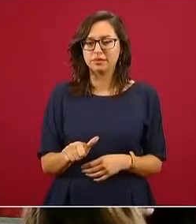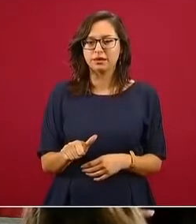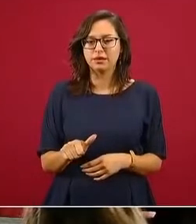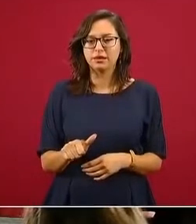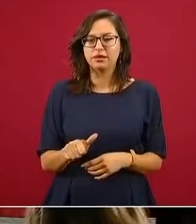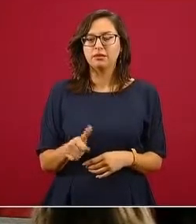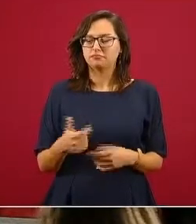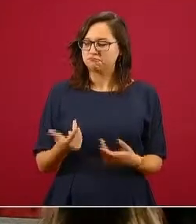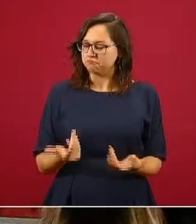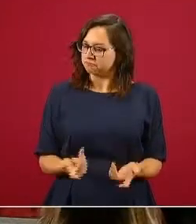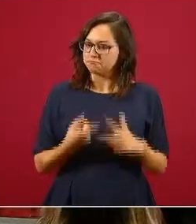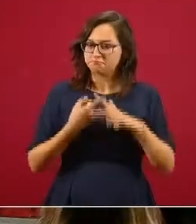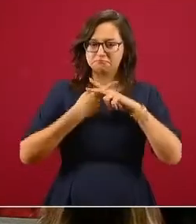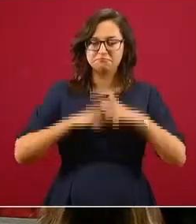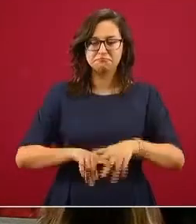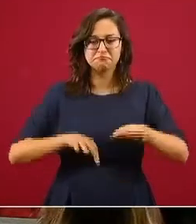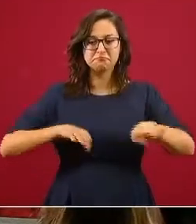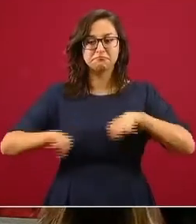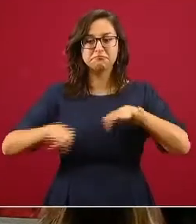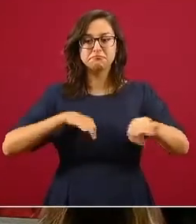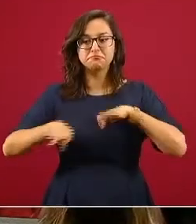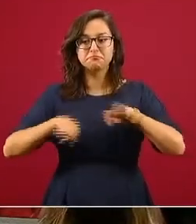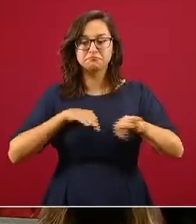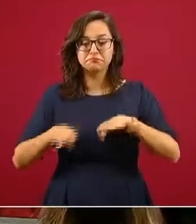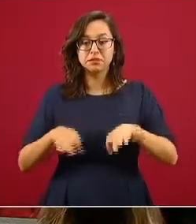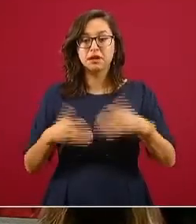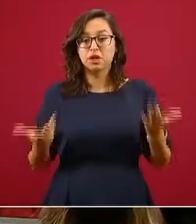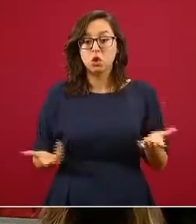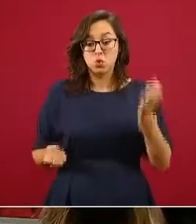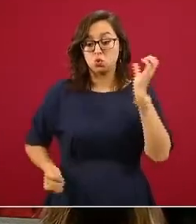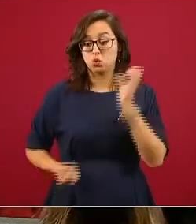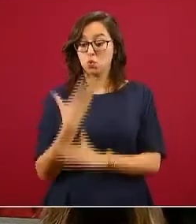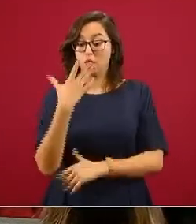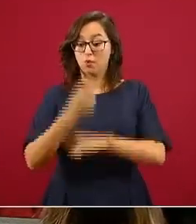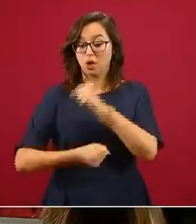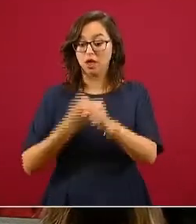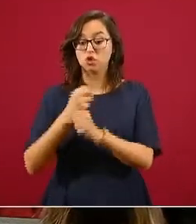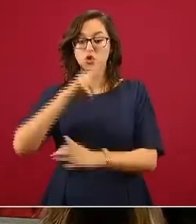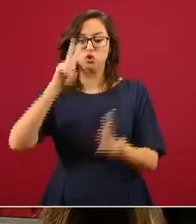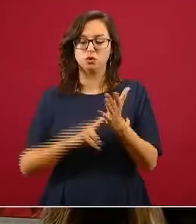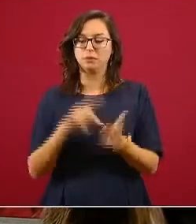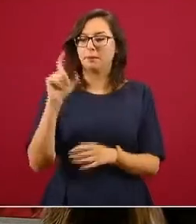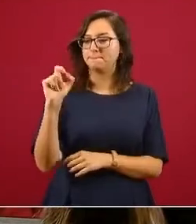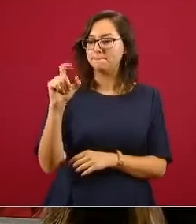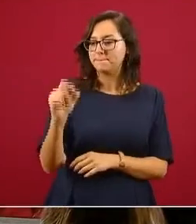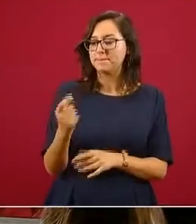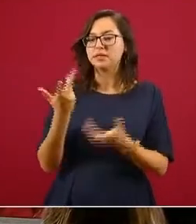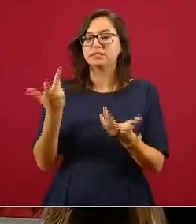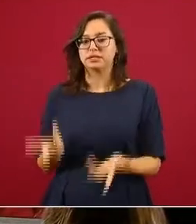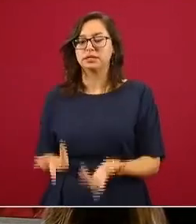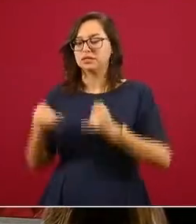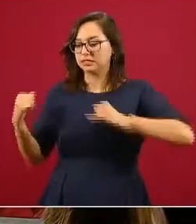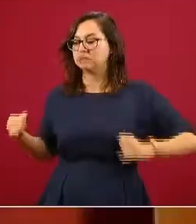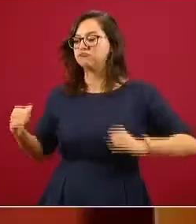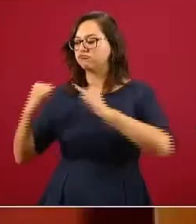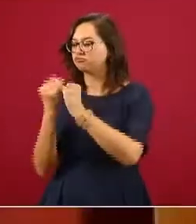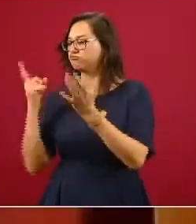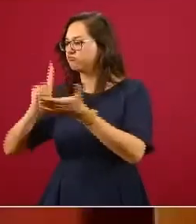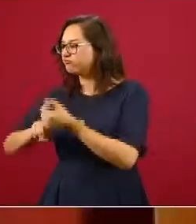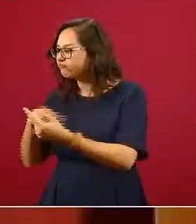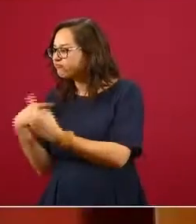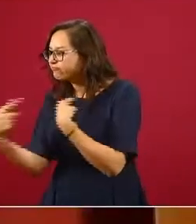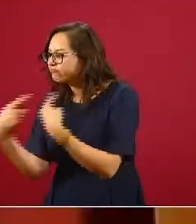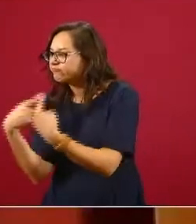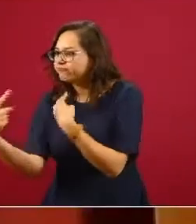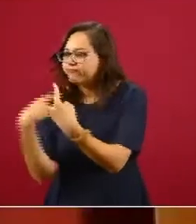inmediatamente le dimos seguimiento y durante toda la parte del año nuevo estuvimos en comunicación interna, institucional,